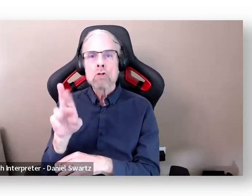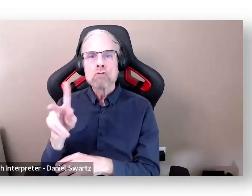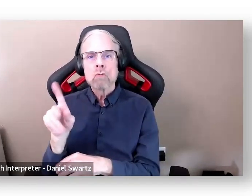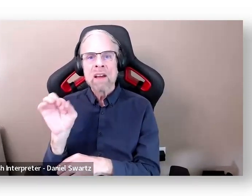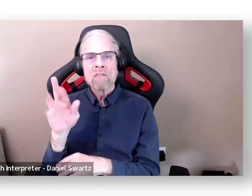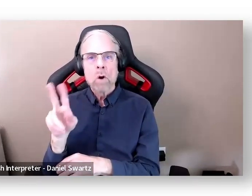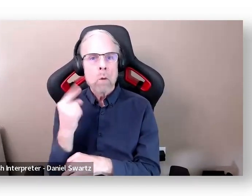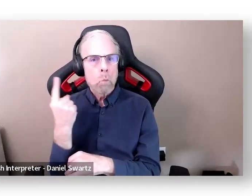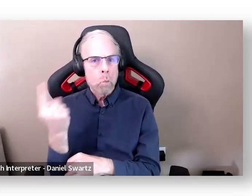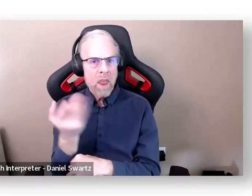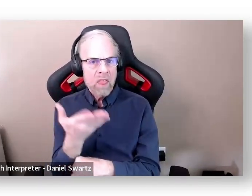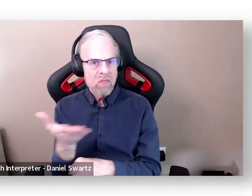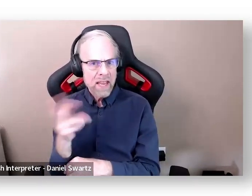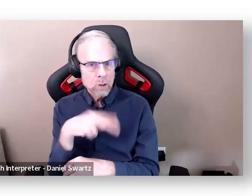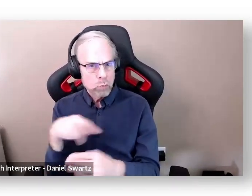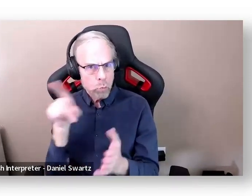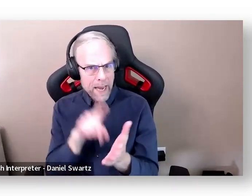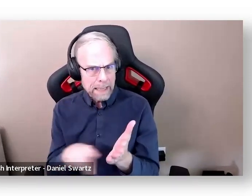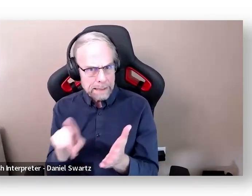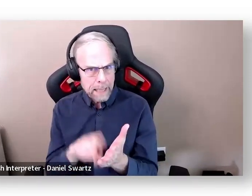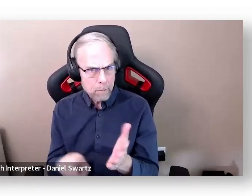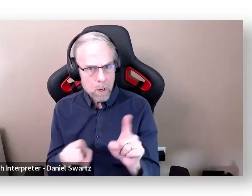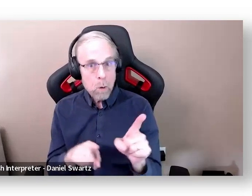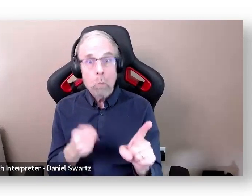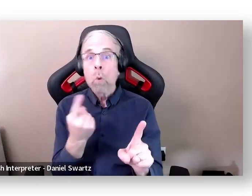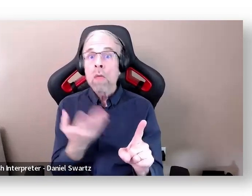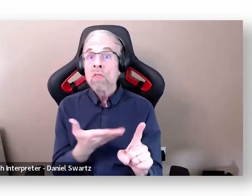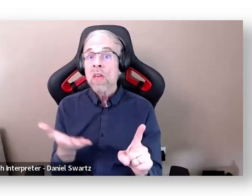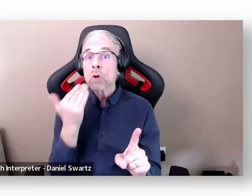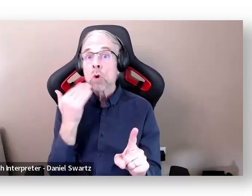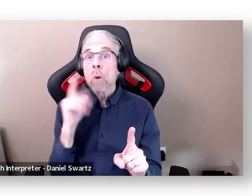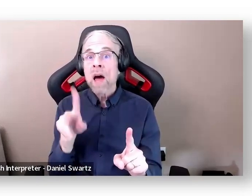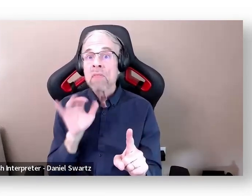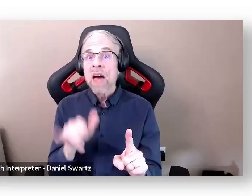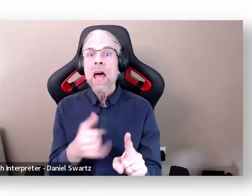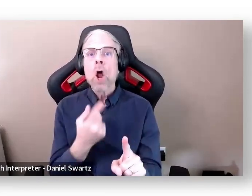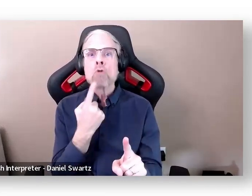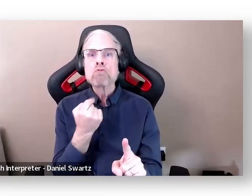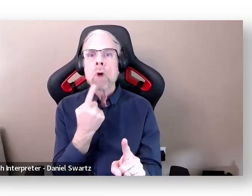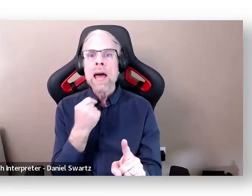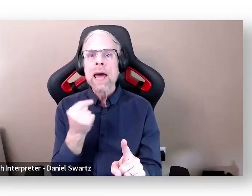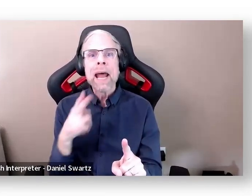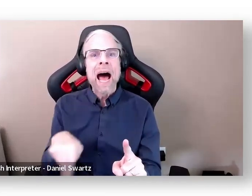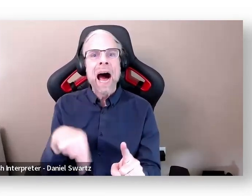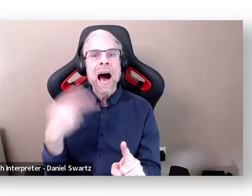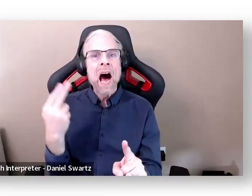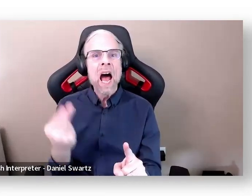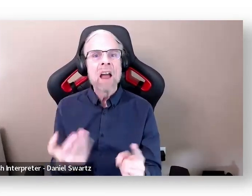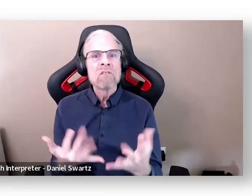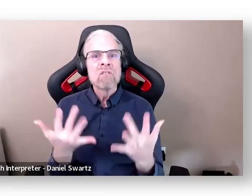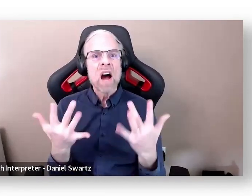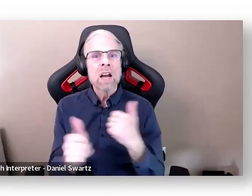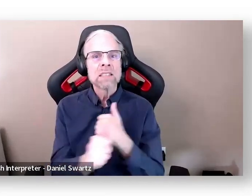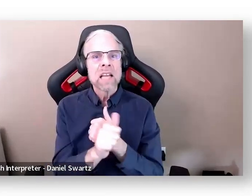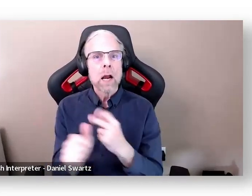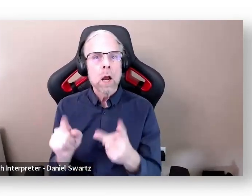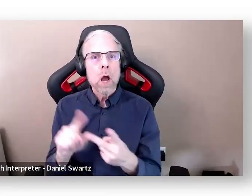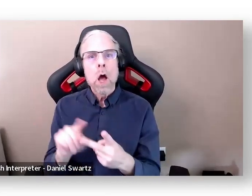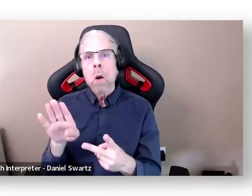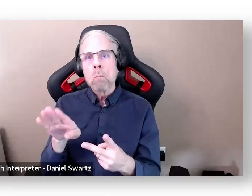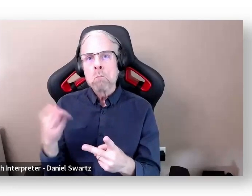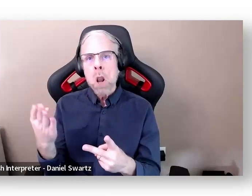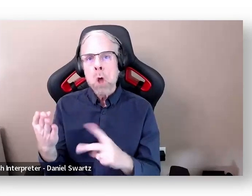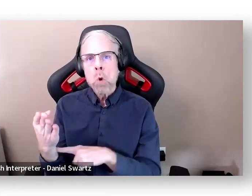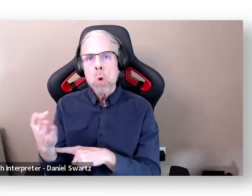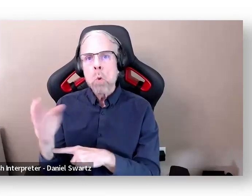Entonces, este es el Smith River Complex. El índice que nosotros revisamos, lo rojo significa